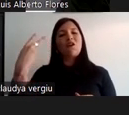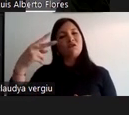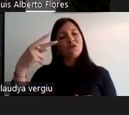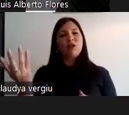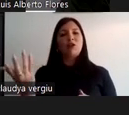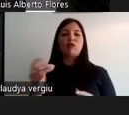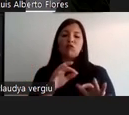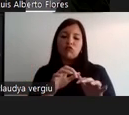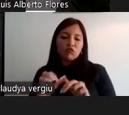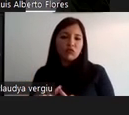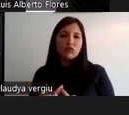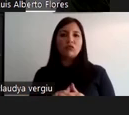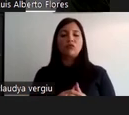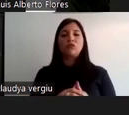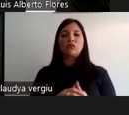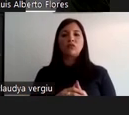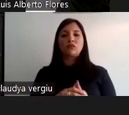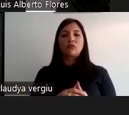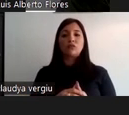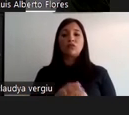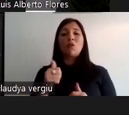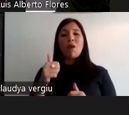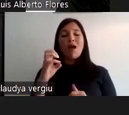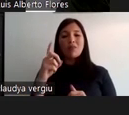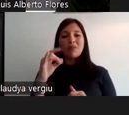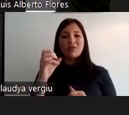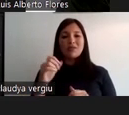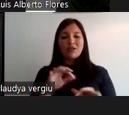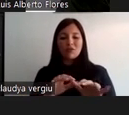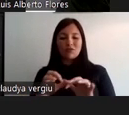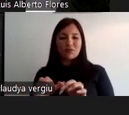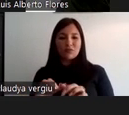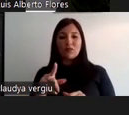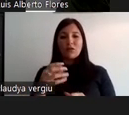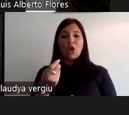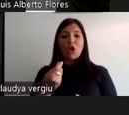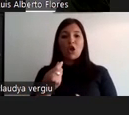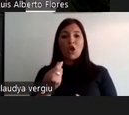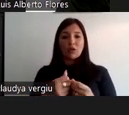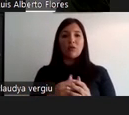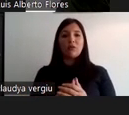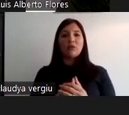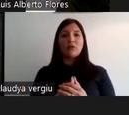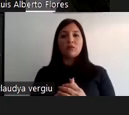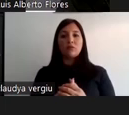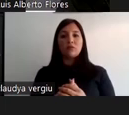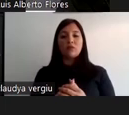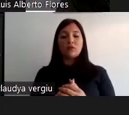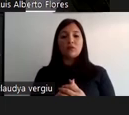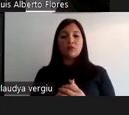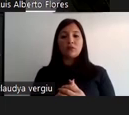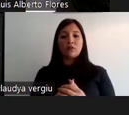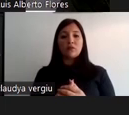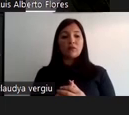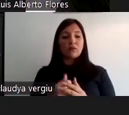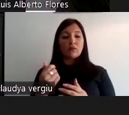sociales blogs como el administrativo la digitalización de la parte contable o de la misma logística En ese sentido hay que